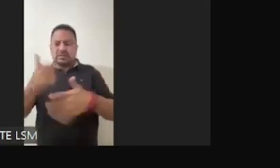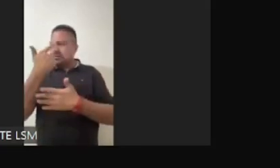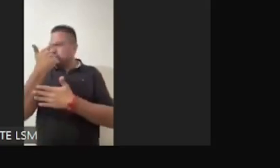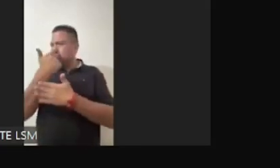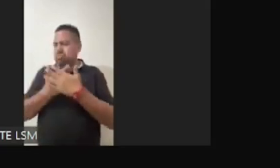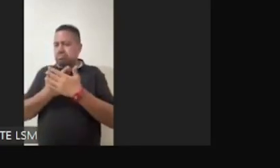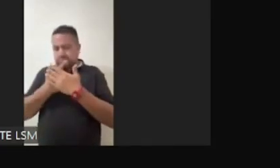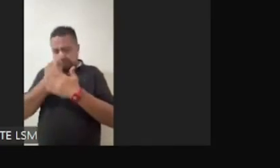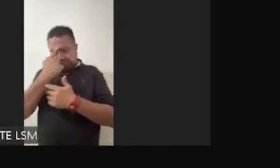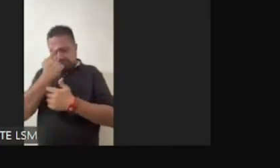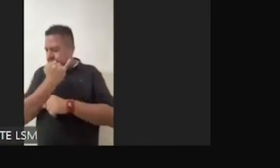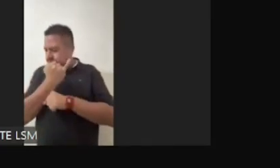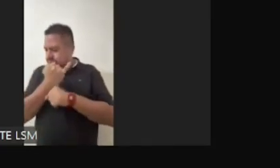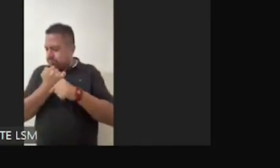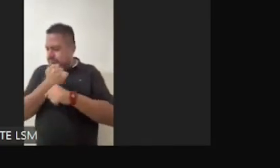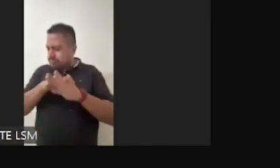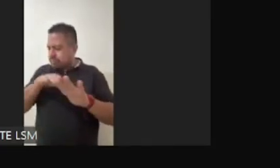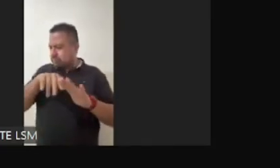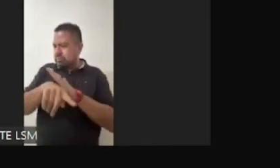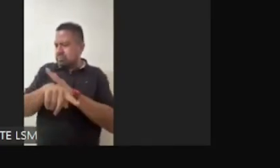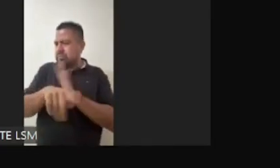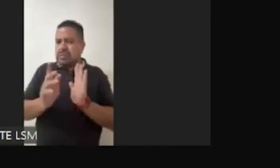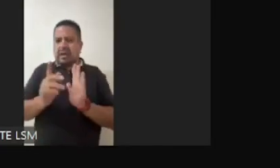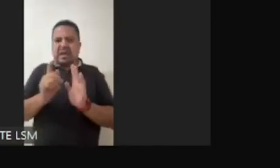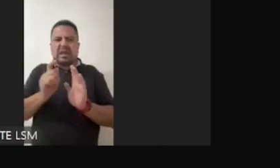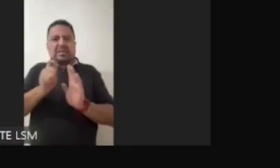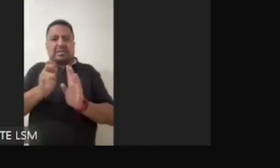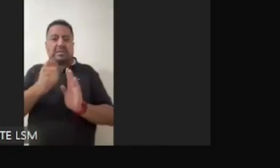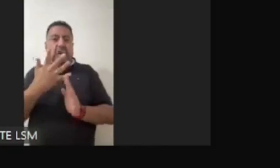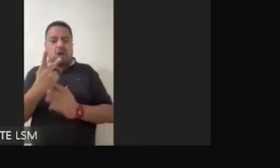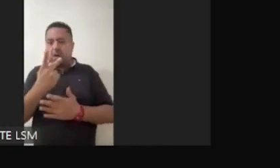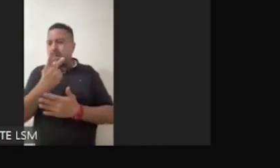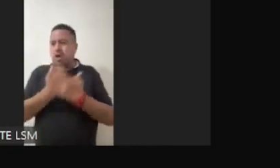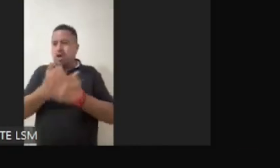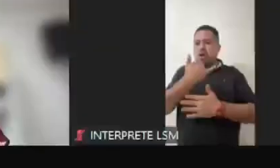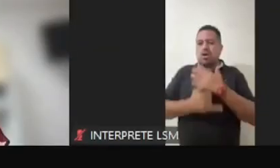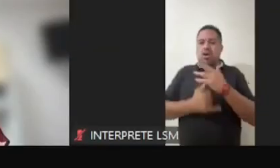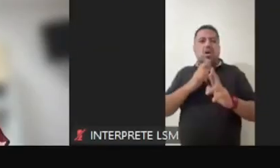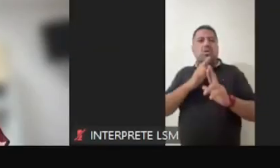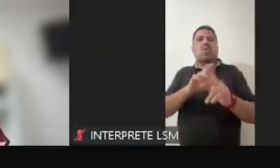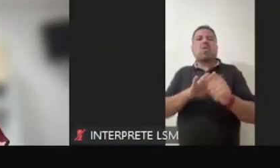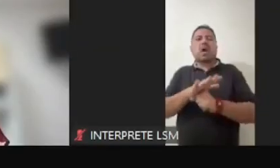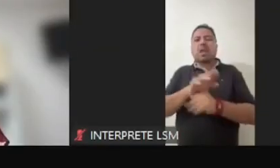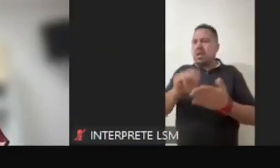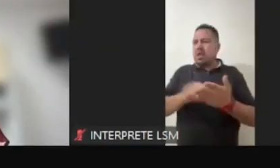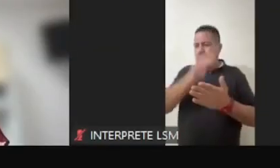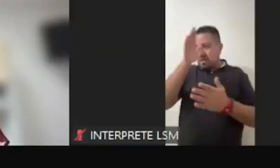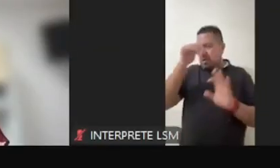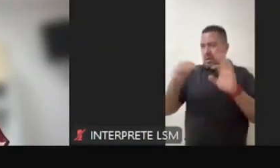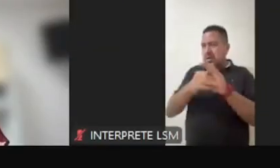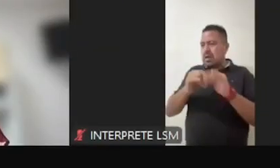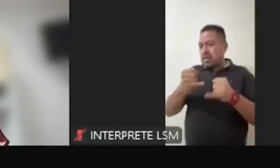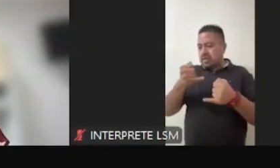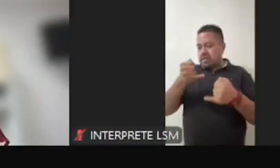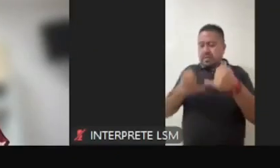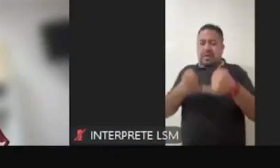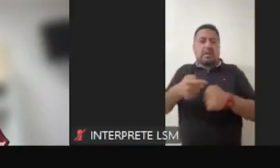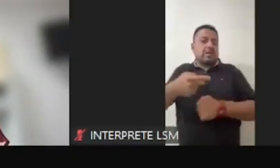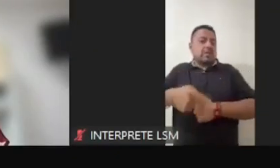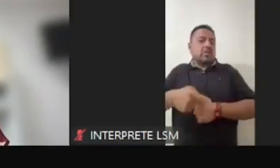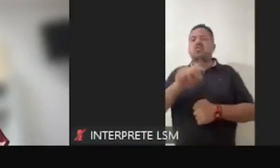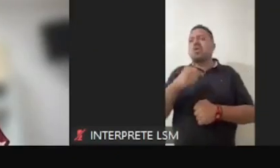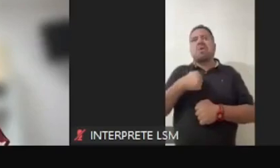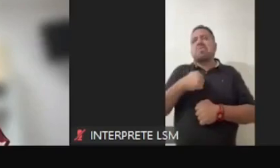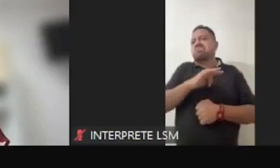para analizar y resolver se trata de cinco proyectos de resolución del audos convenio tribunal en los cuales no